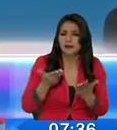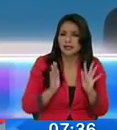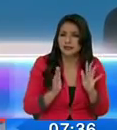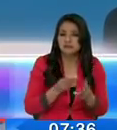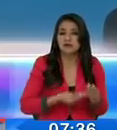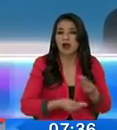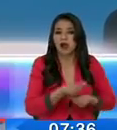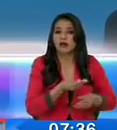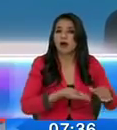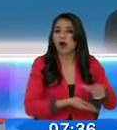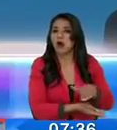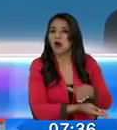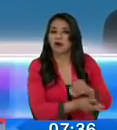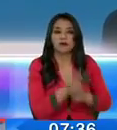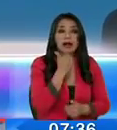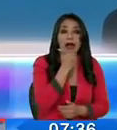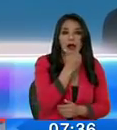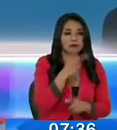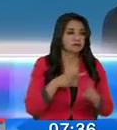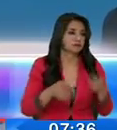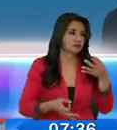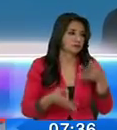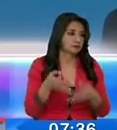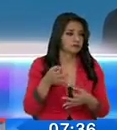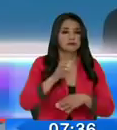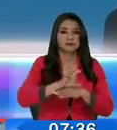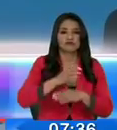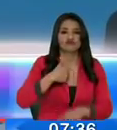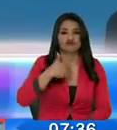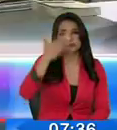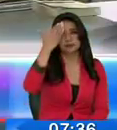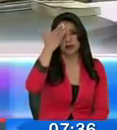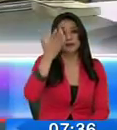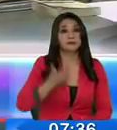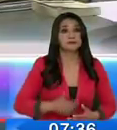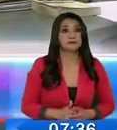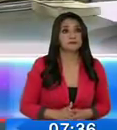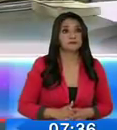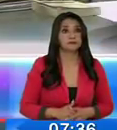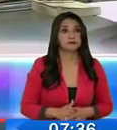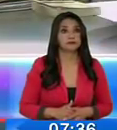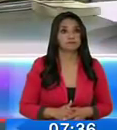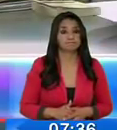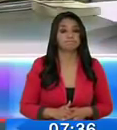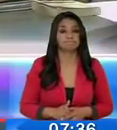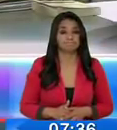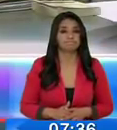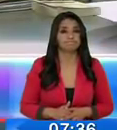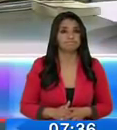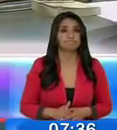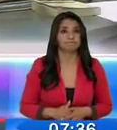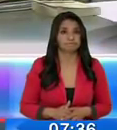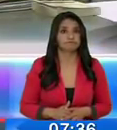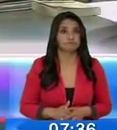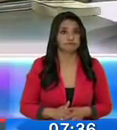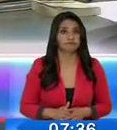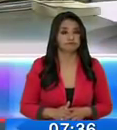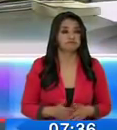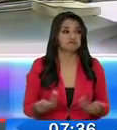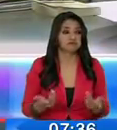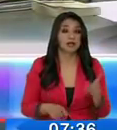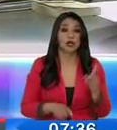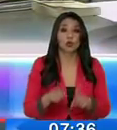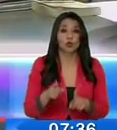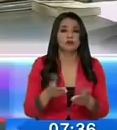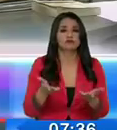Pero la justicia ecuatoriana además ha estado atrapada en medio de lo que ha significado el comportamiento de servidumbre